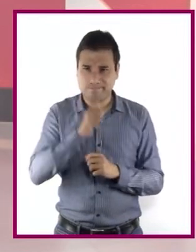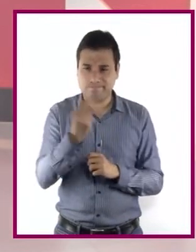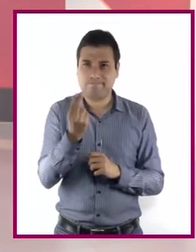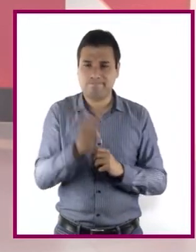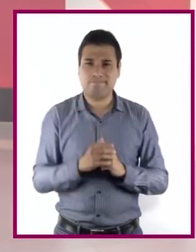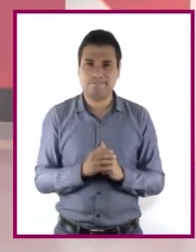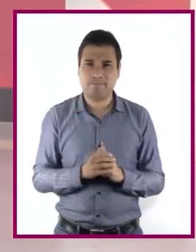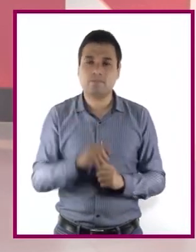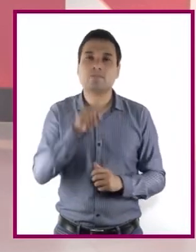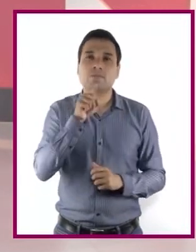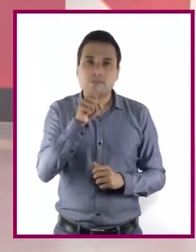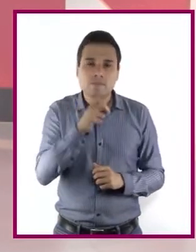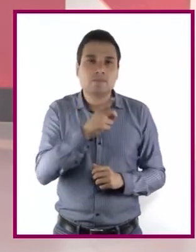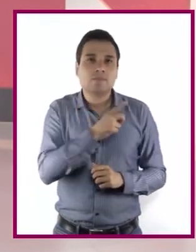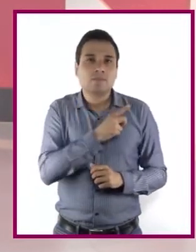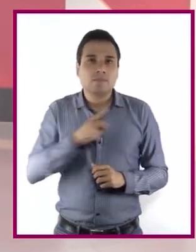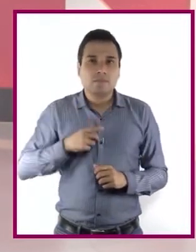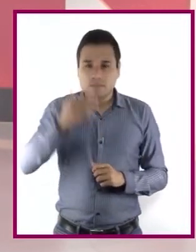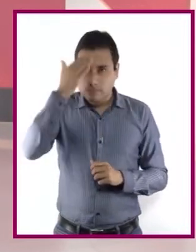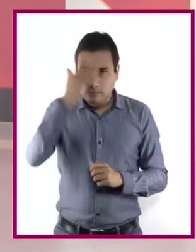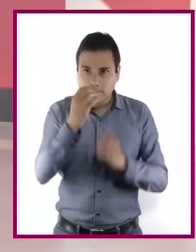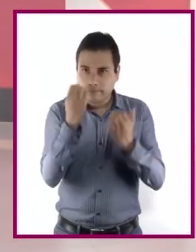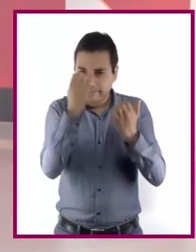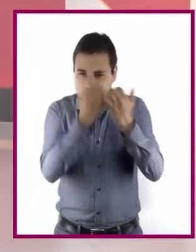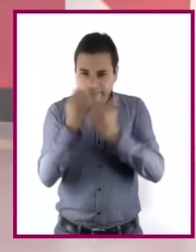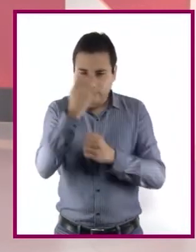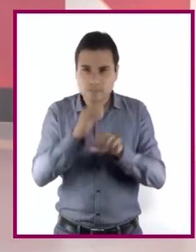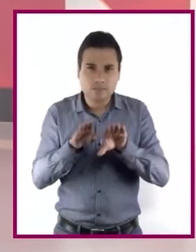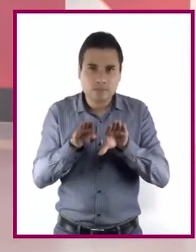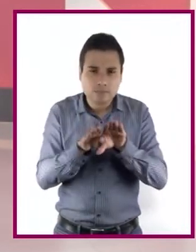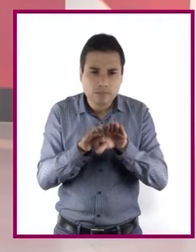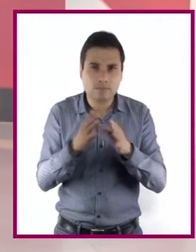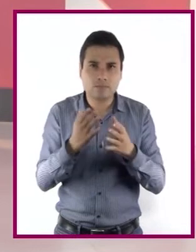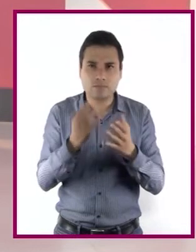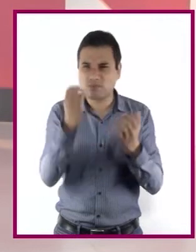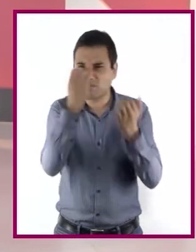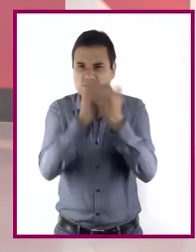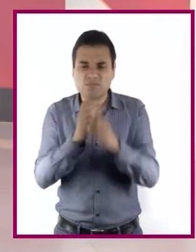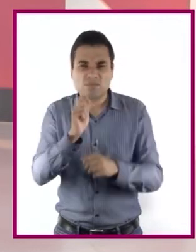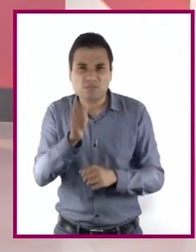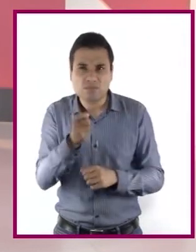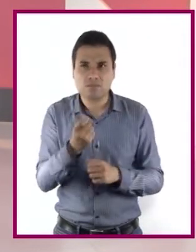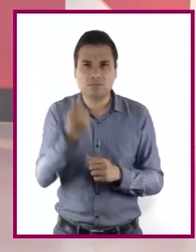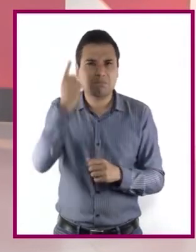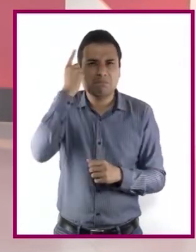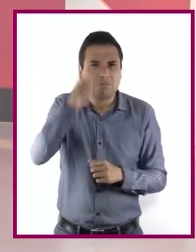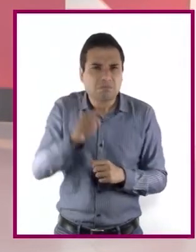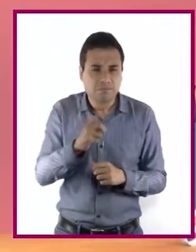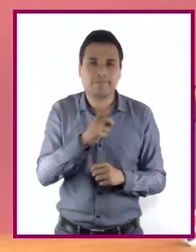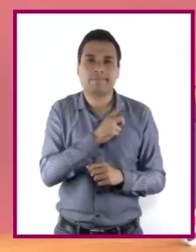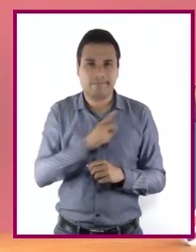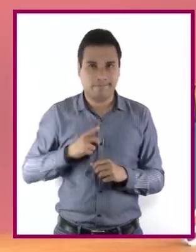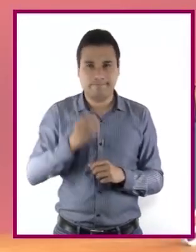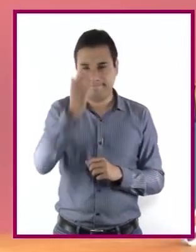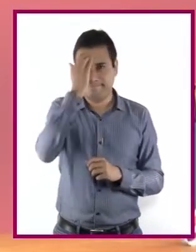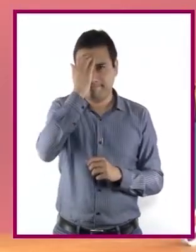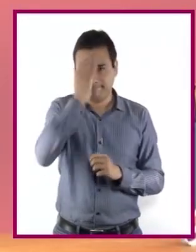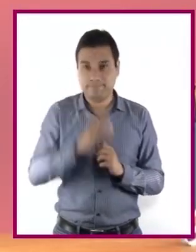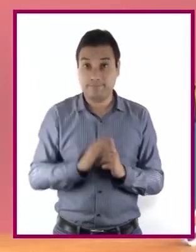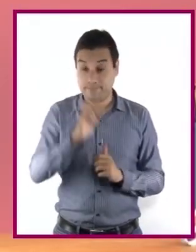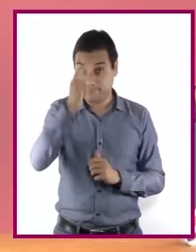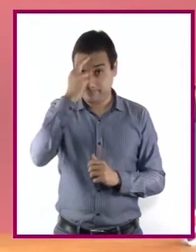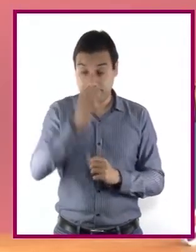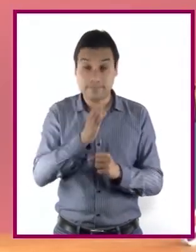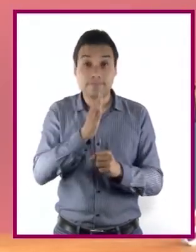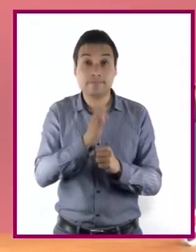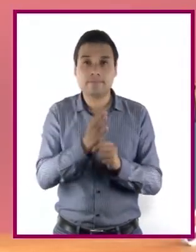es preciso saber cómo se evalúa, qué es la evaluación y para qué se lleva a cabo. Les recuerdo que el aprendizaje